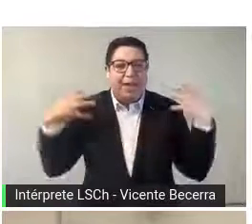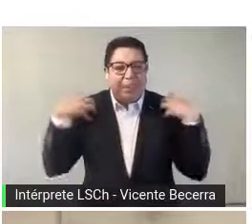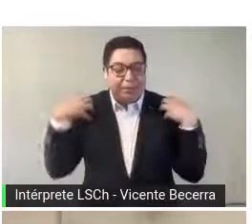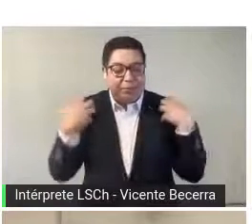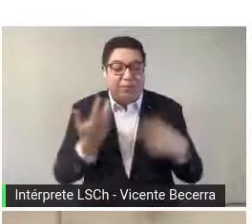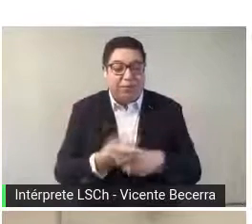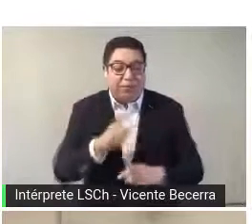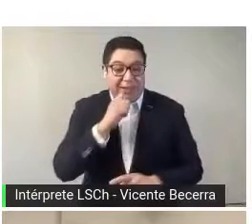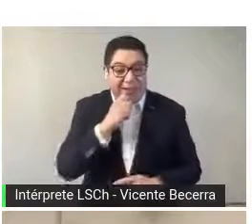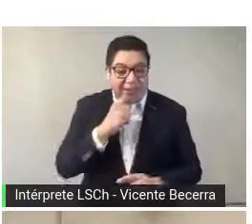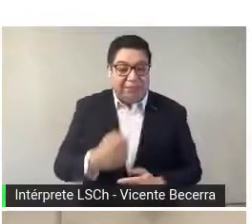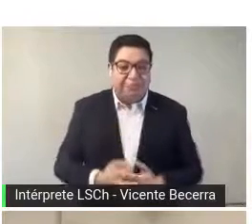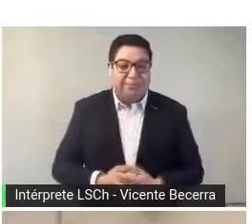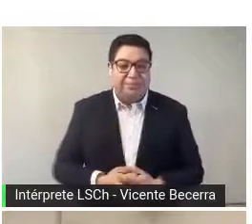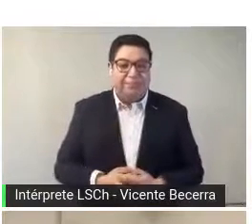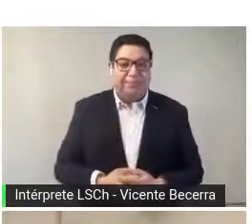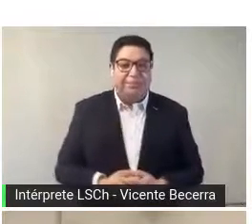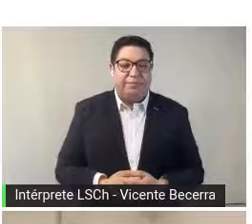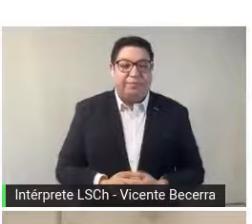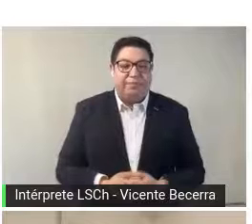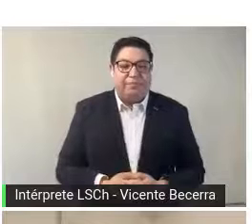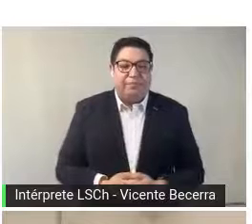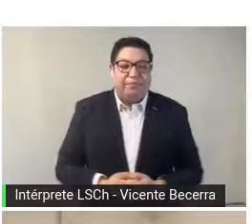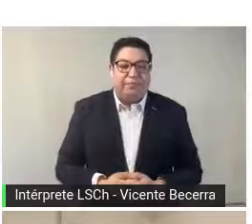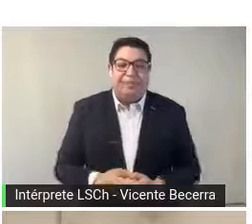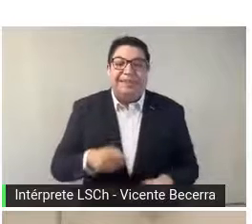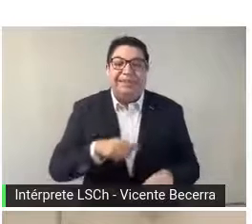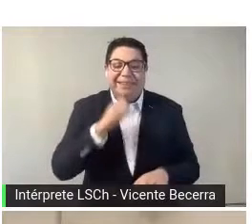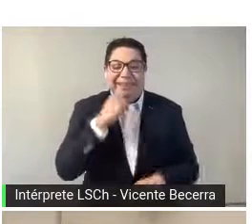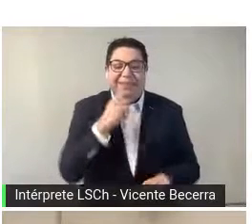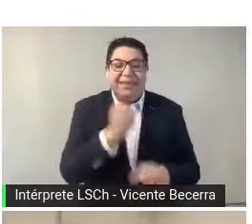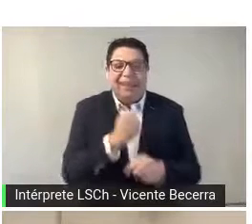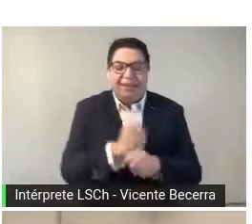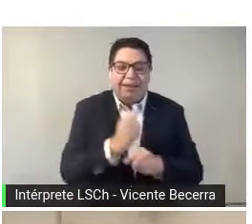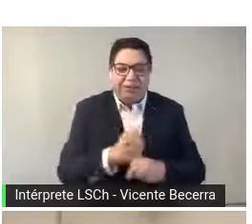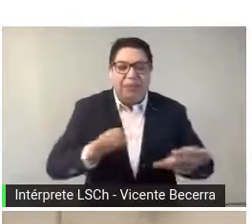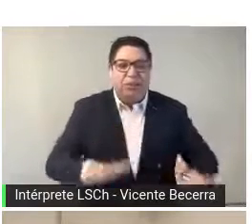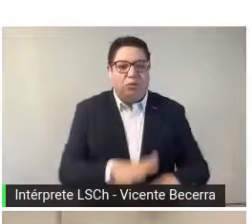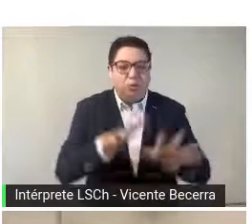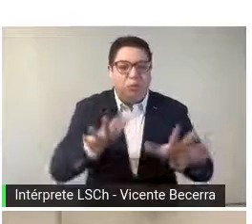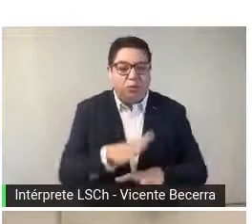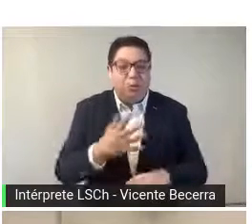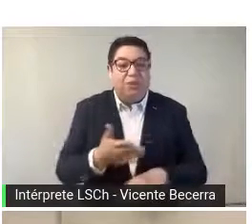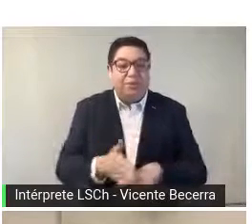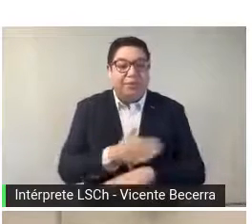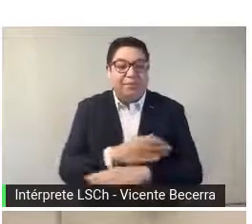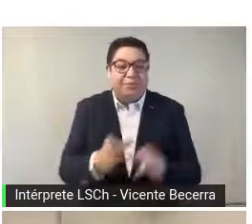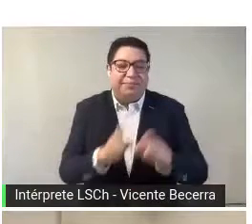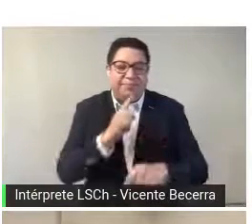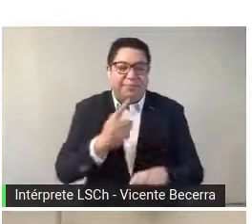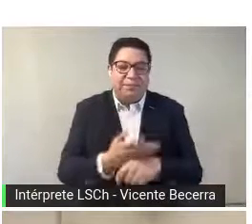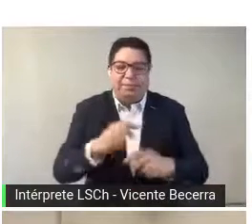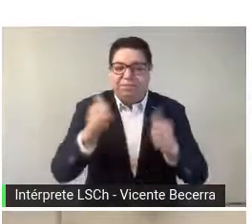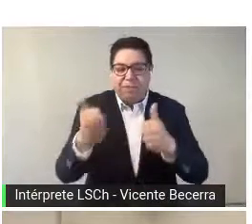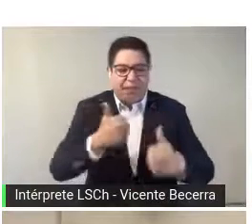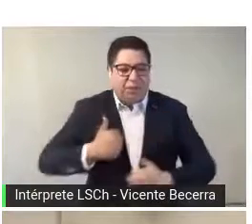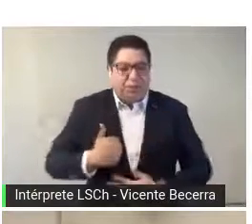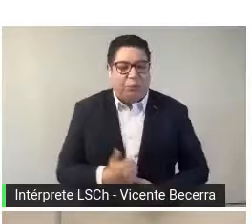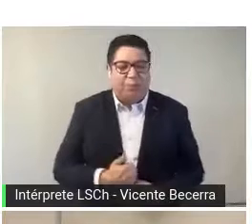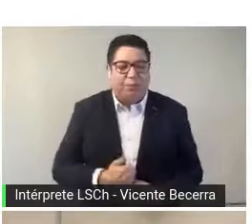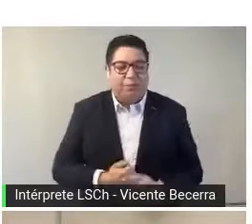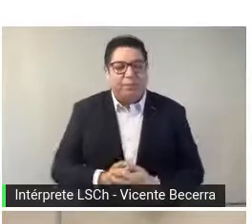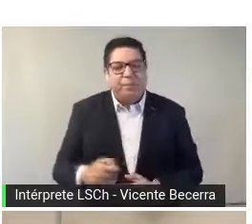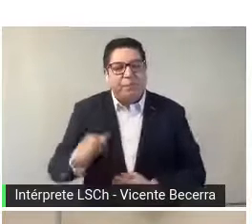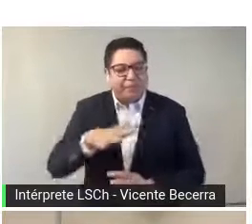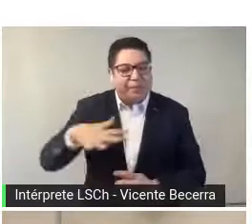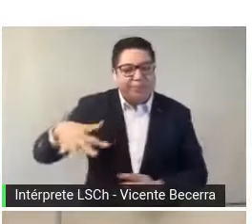es obviamente una labor tremendamente gratificante cuando las cosas se hacen bien. Y en este